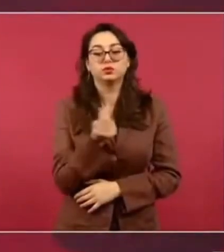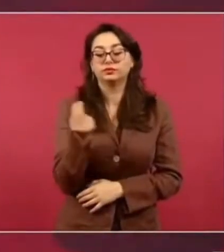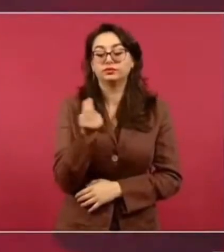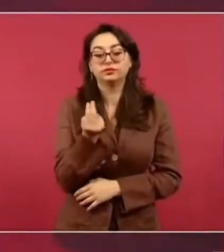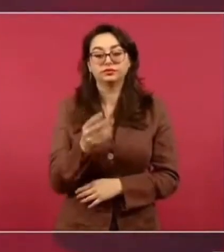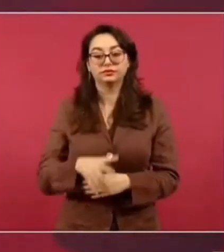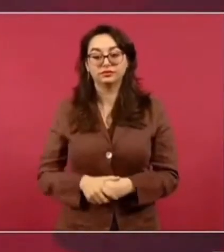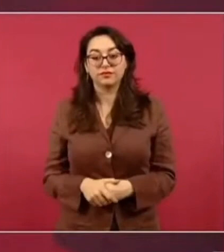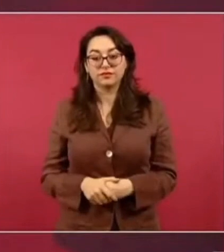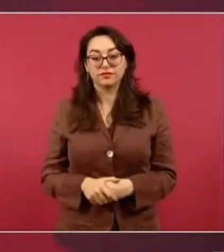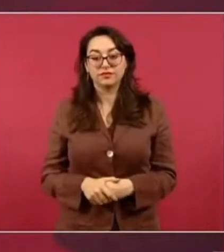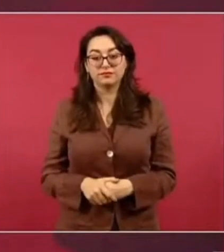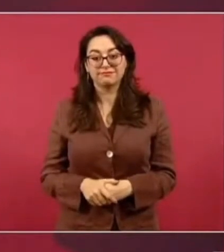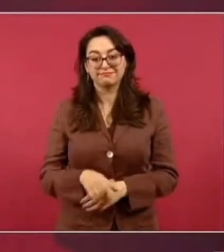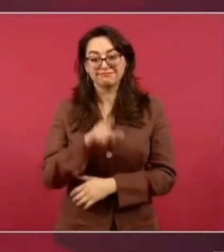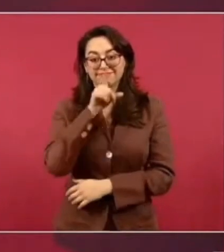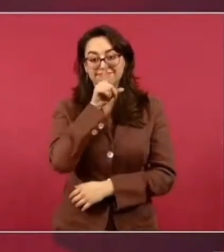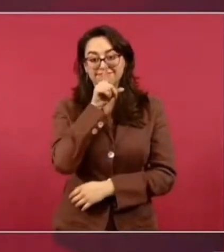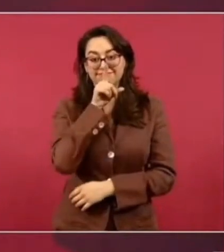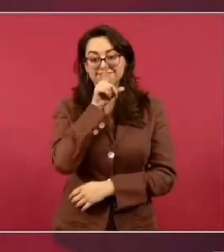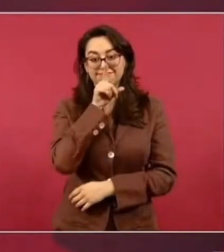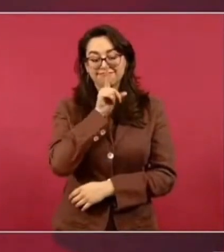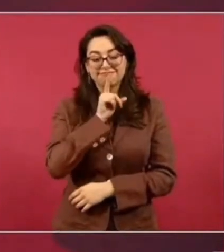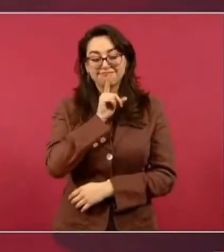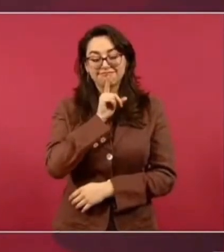Pura mentira.